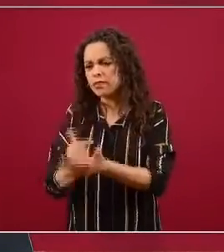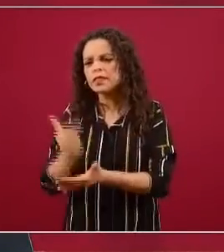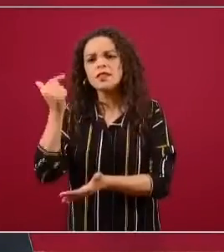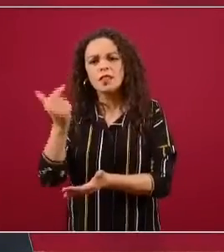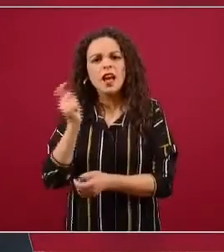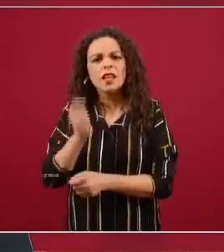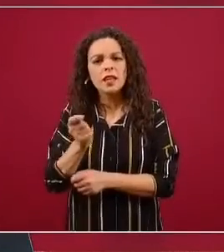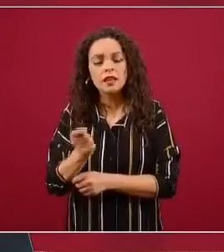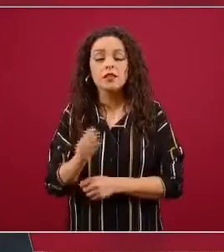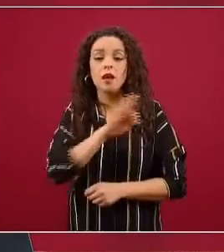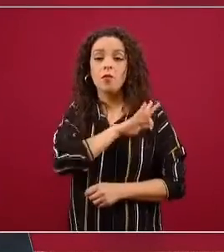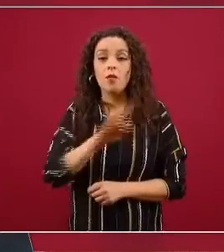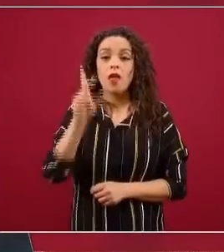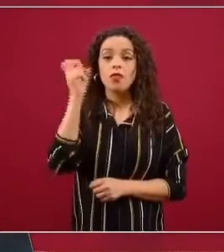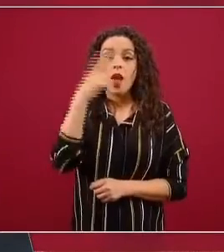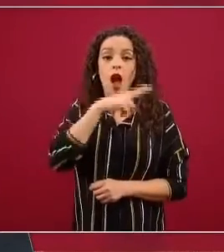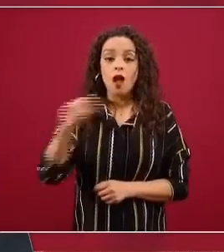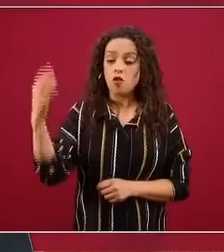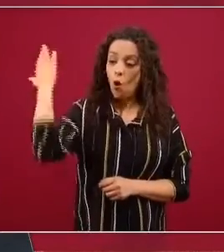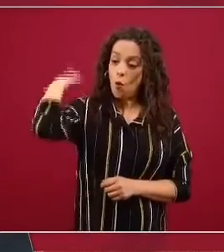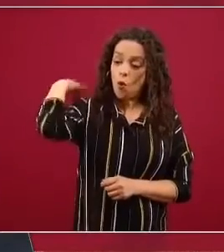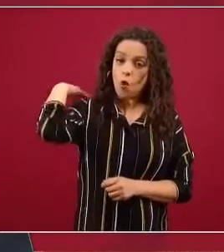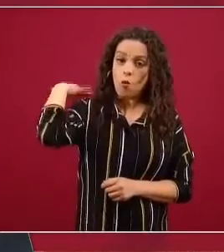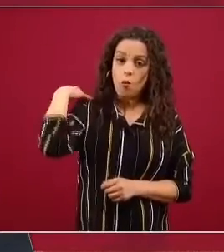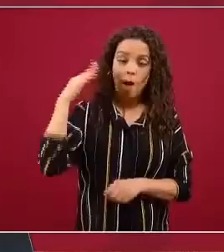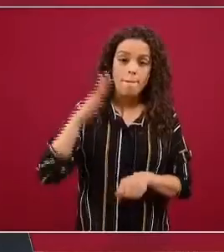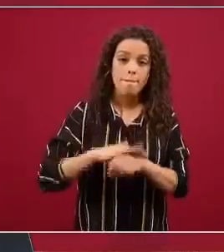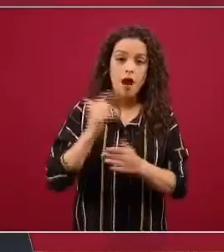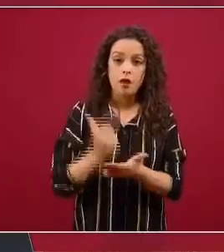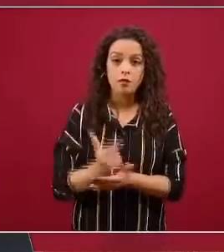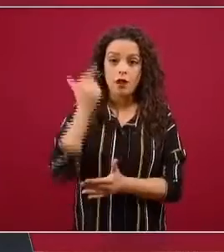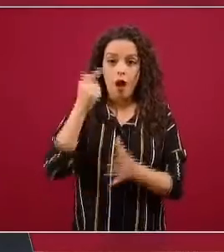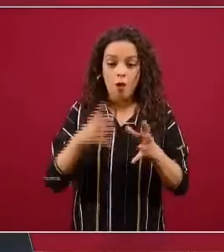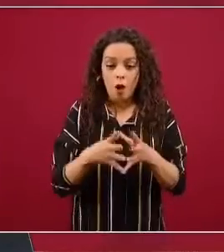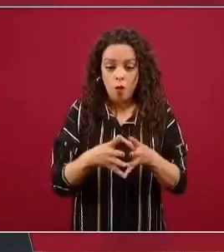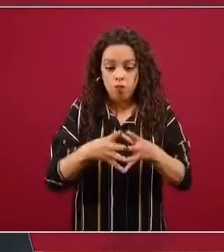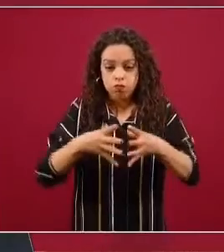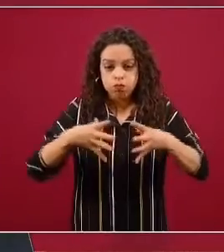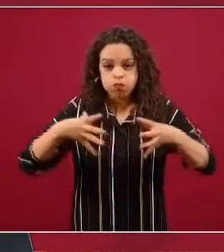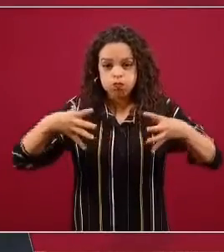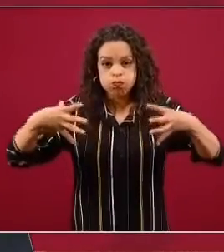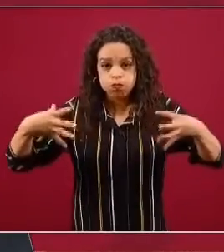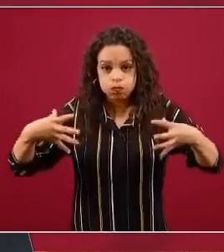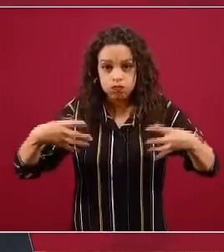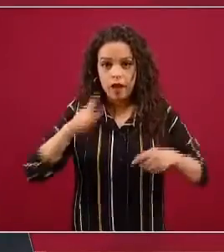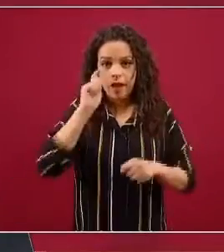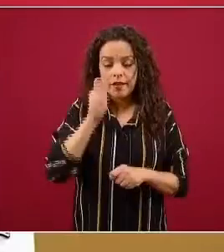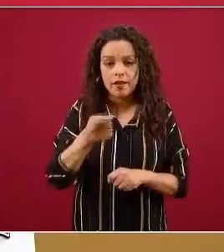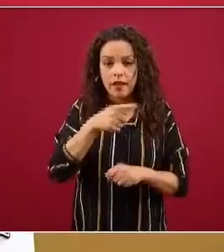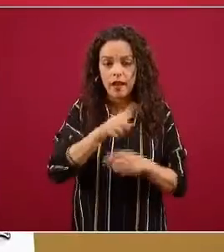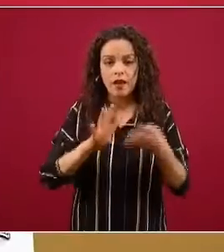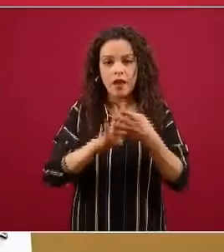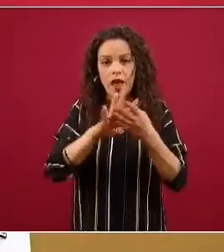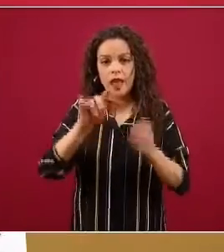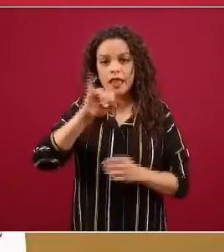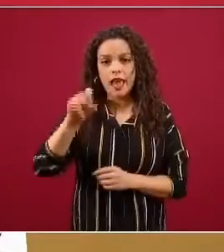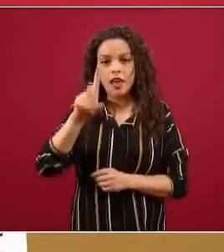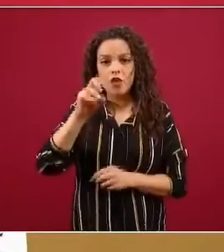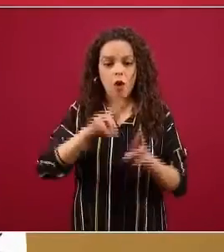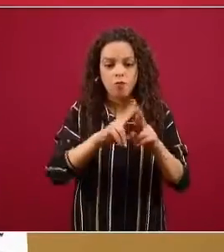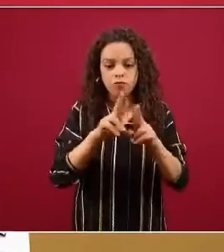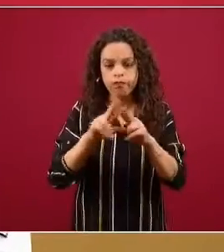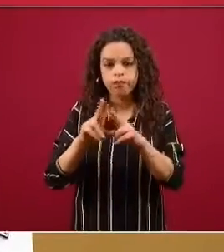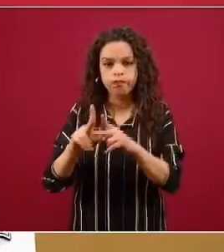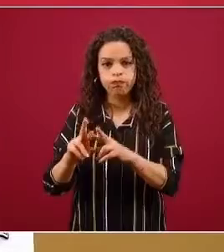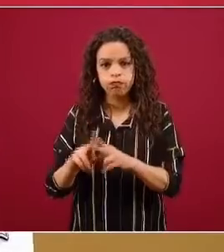dañen gravemente los pulmones, que extensamente se inflamen, que puede haber destrucción del tejido pulmonar, saturación